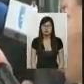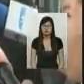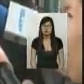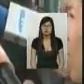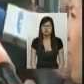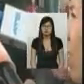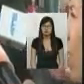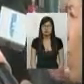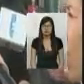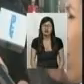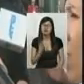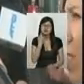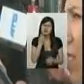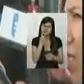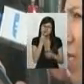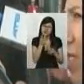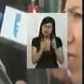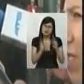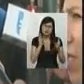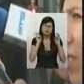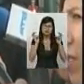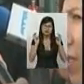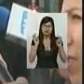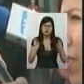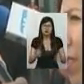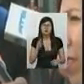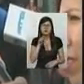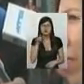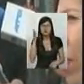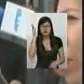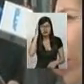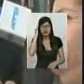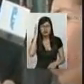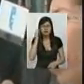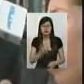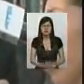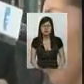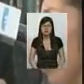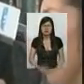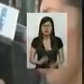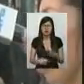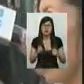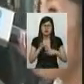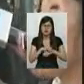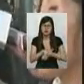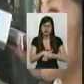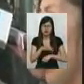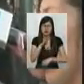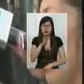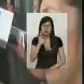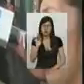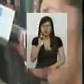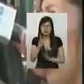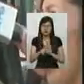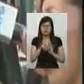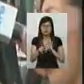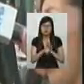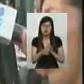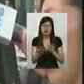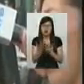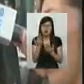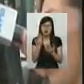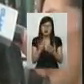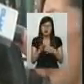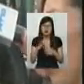Está viéndose todavía algunos temas, ¿no? Ustedes saben que se permite el cambio hasta 48 horas antes de la